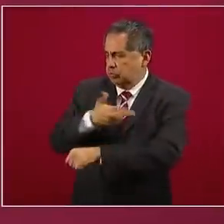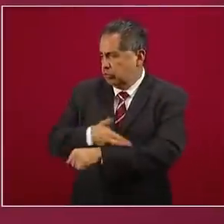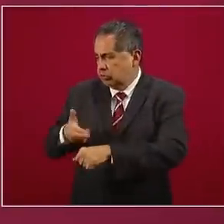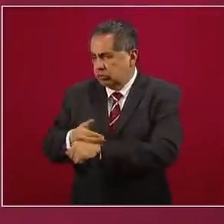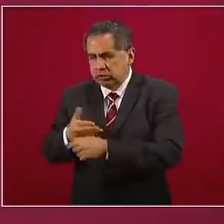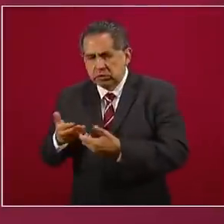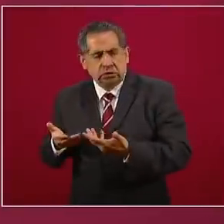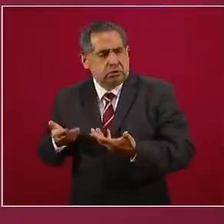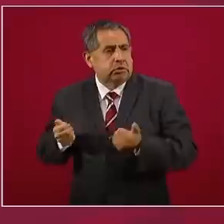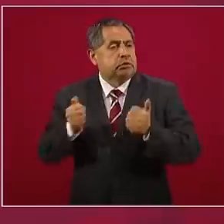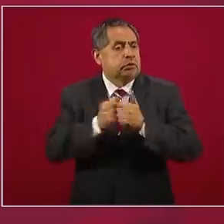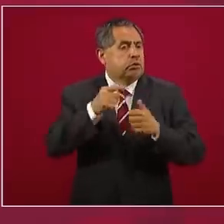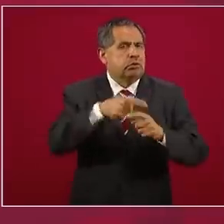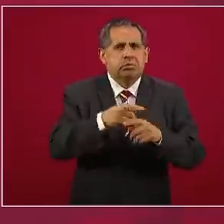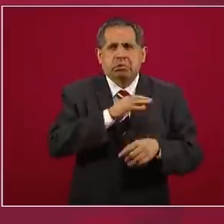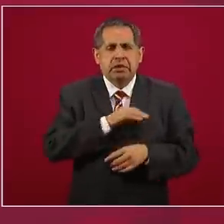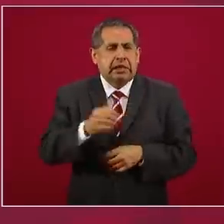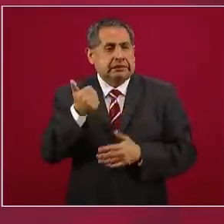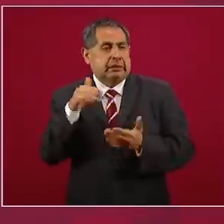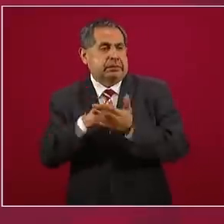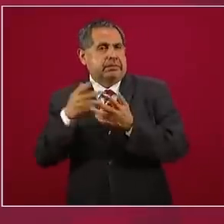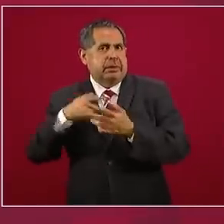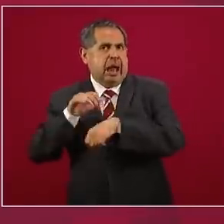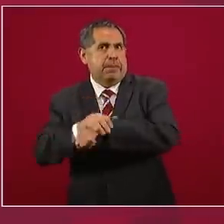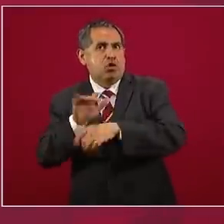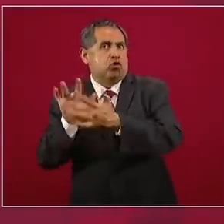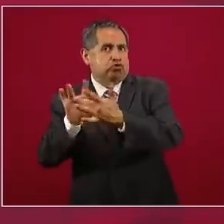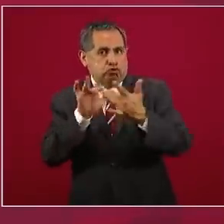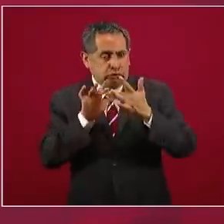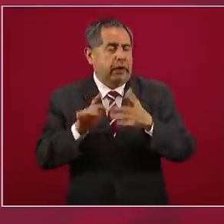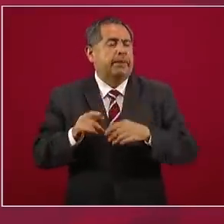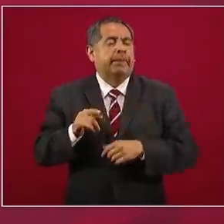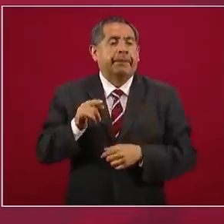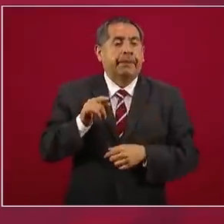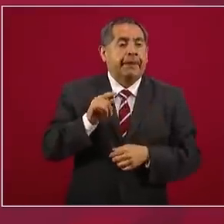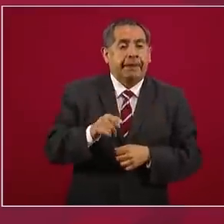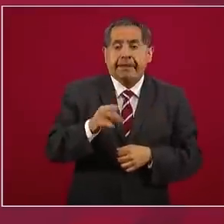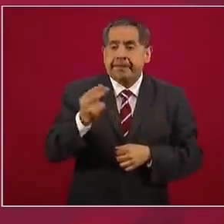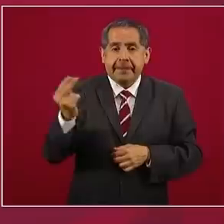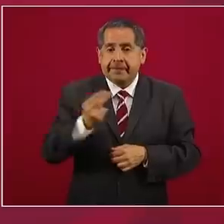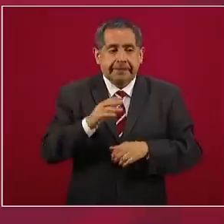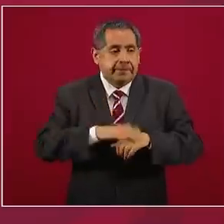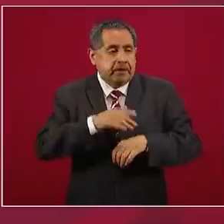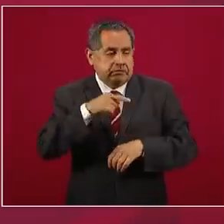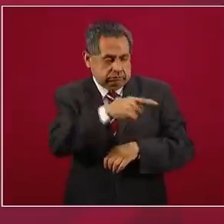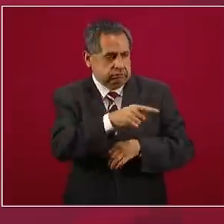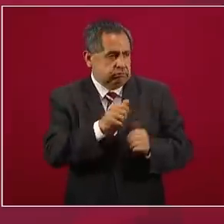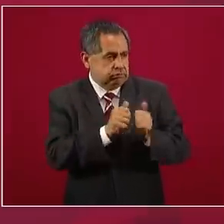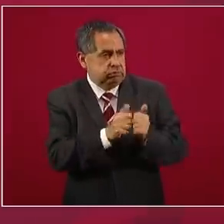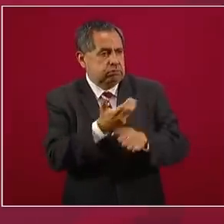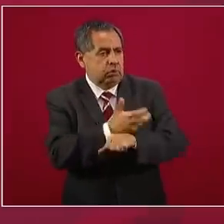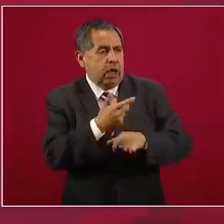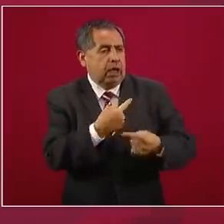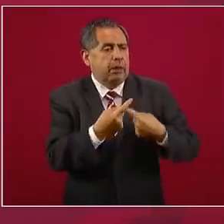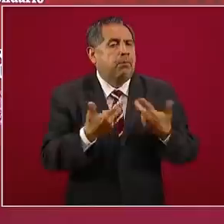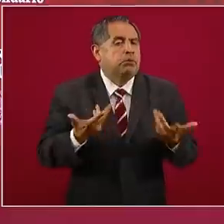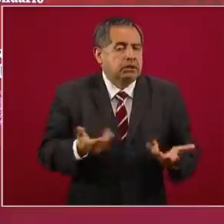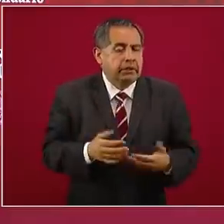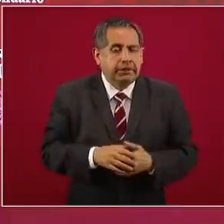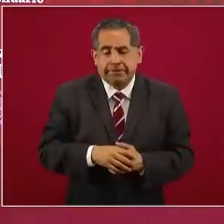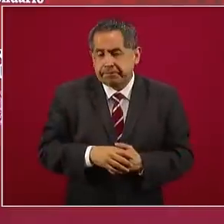con los 6,000, poco más de 6,000 aliados, más lo que necesitamos de las autoridades norteamericanas.